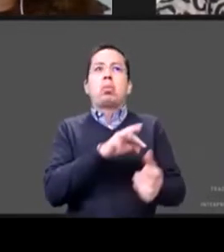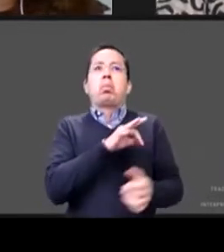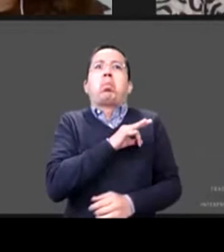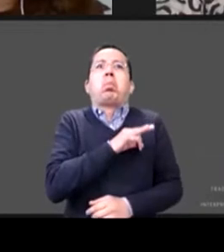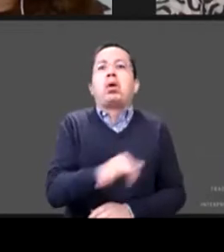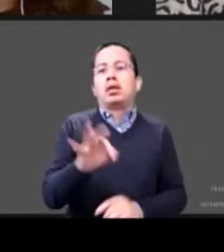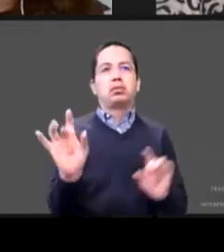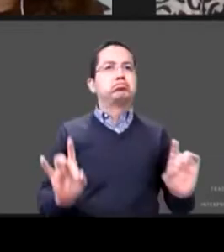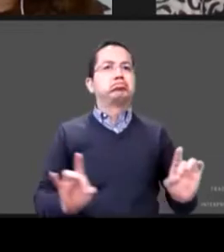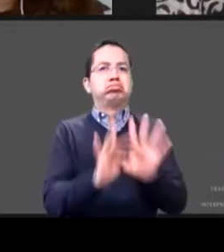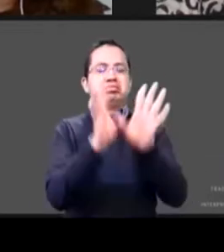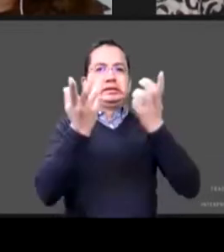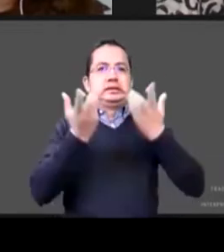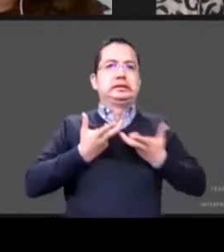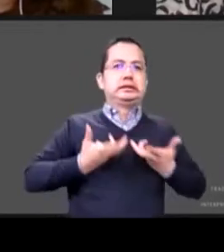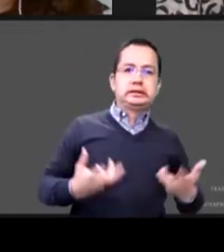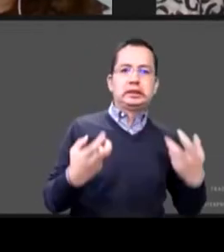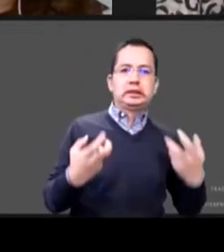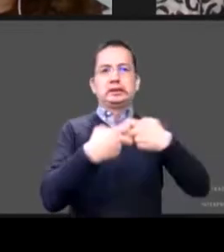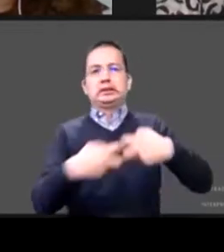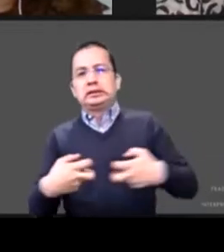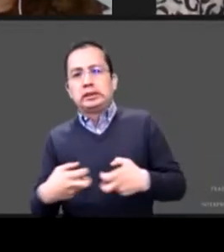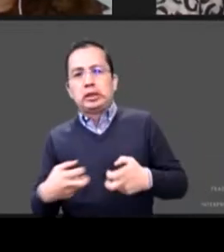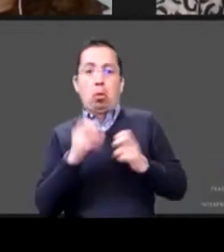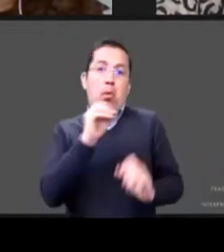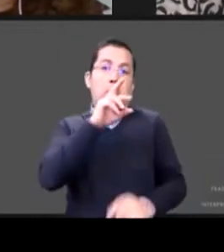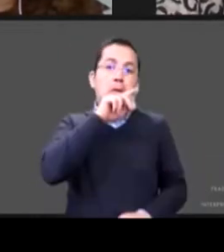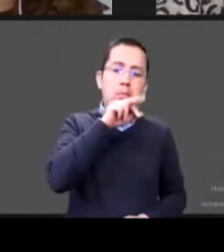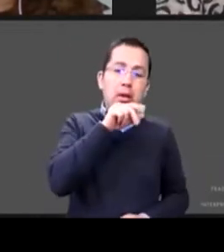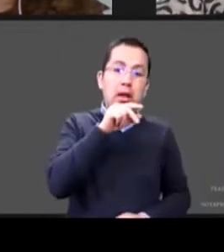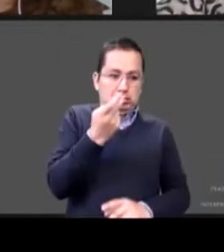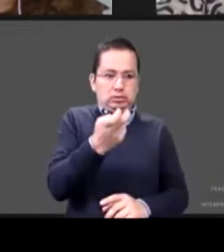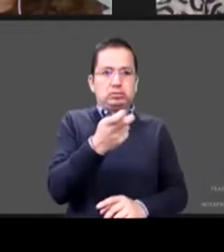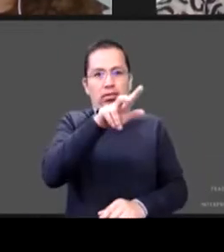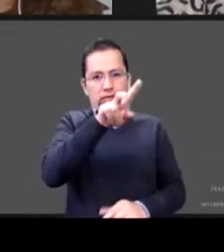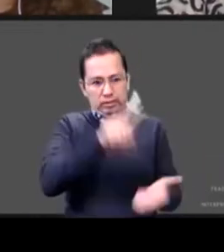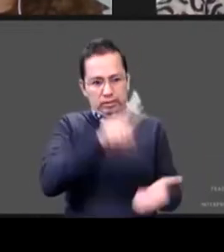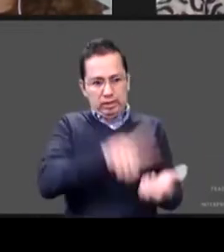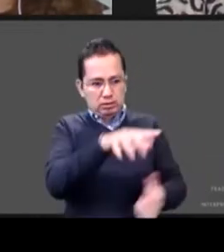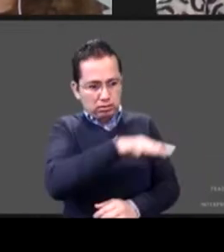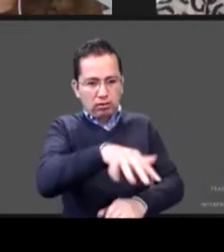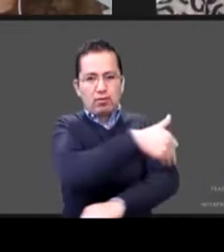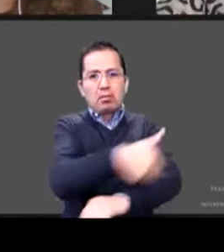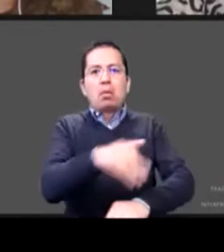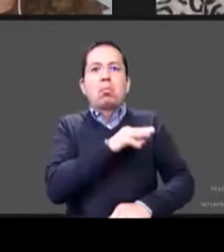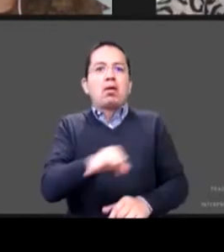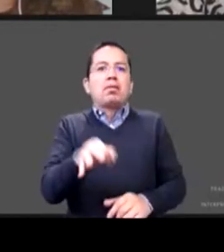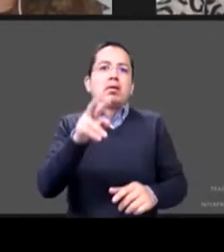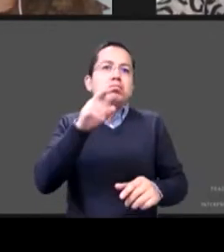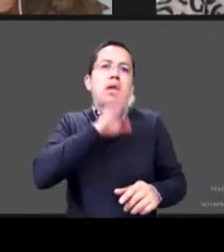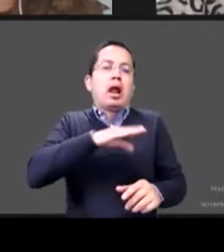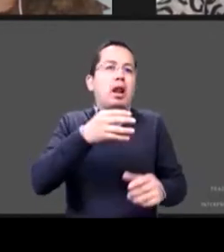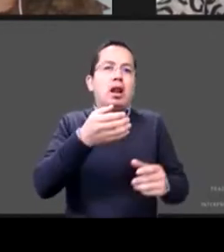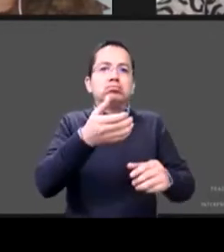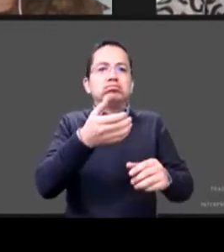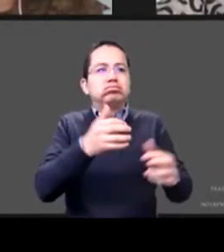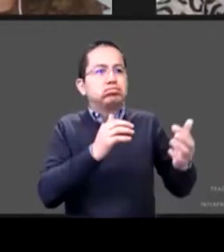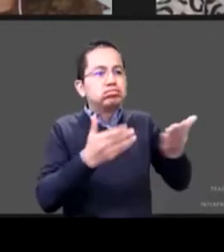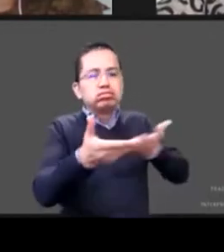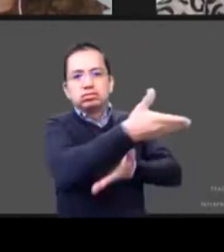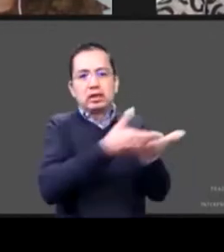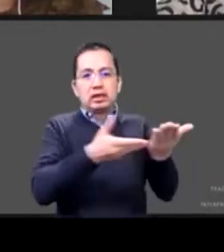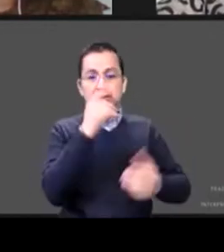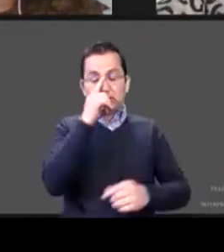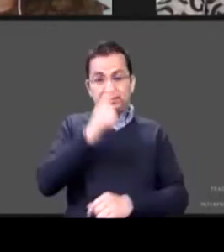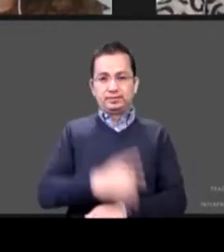se puede perder la calidad de la relación. Gracias Isabel. También me llama mucho la atención que Jukoni se enfoca en este tema de